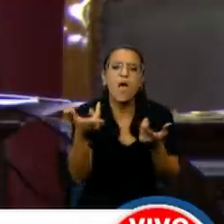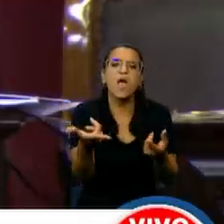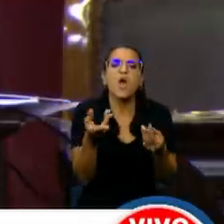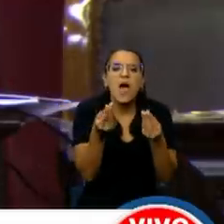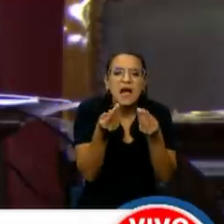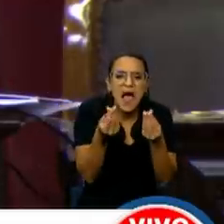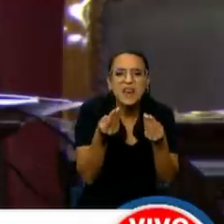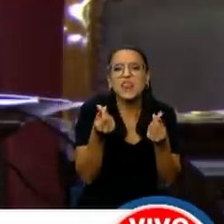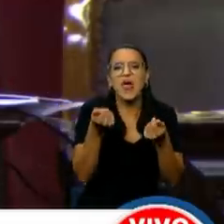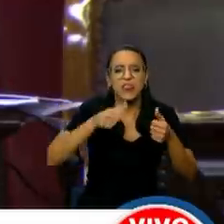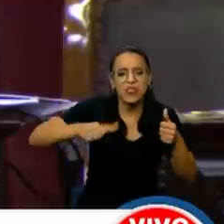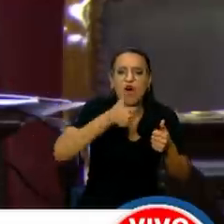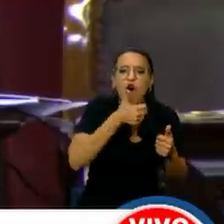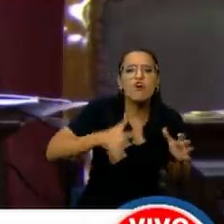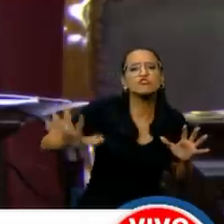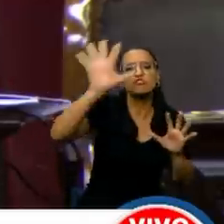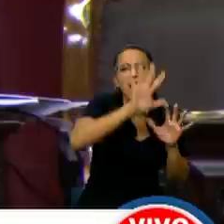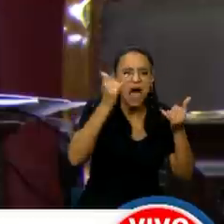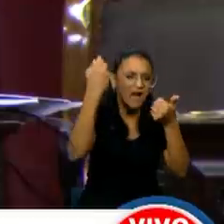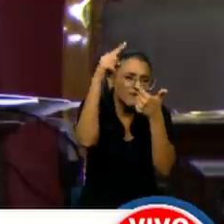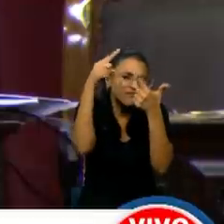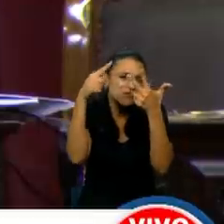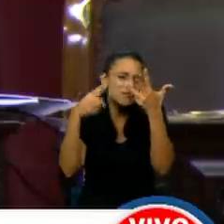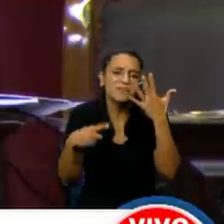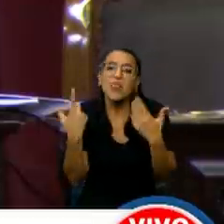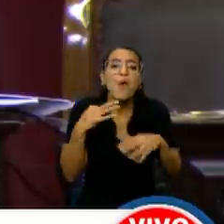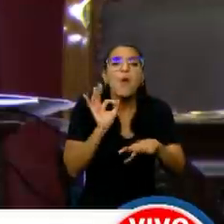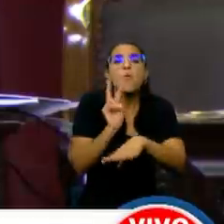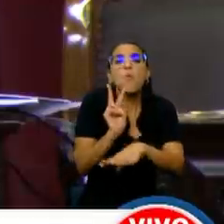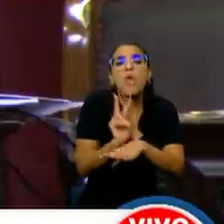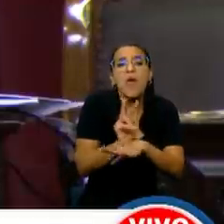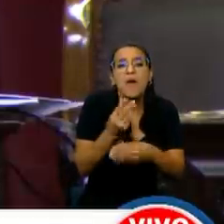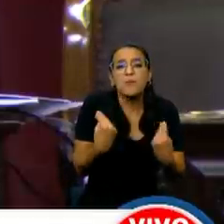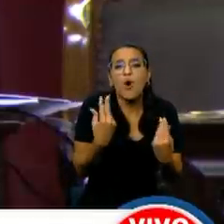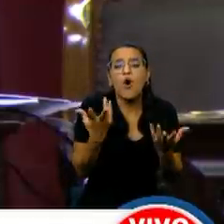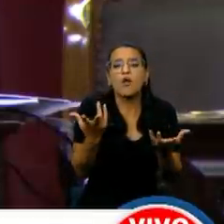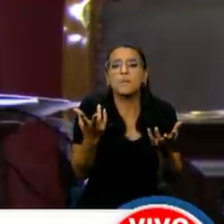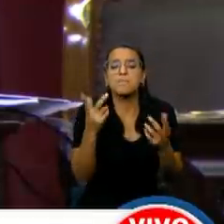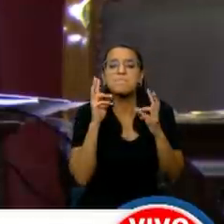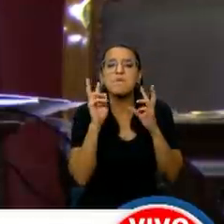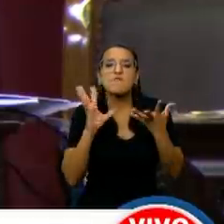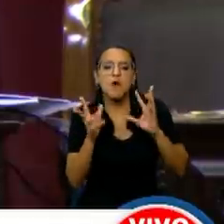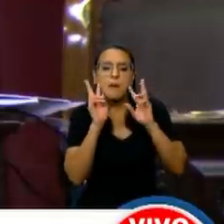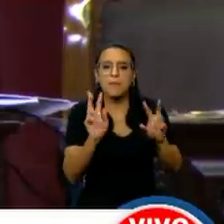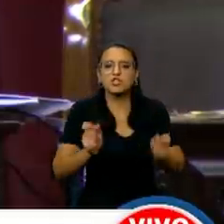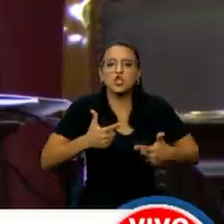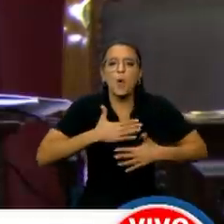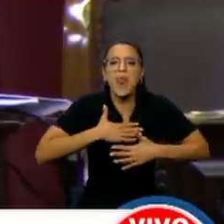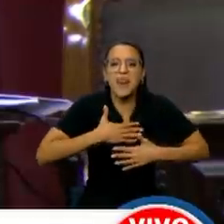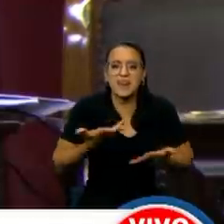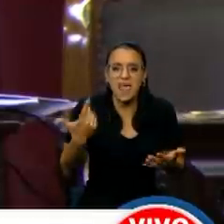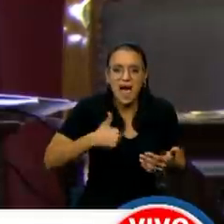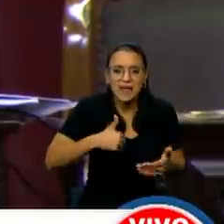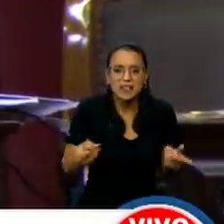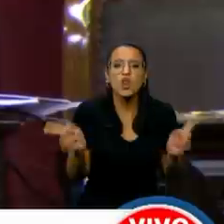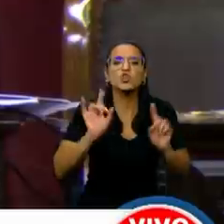bioceánica tenemos una serie de condiciones que deben ser preservados por cuestiones desde la mirada de soberanía no sólo desde